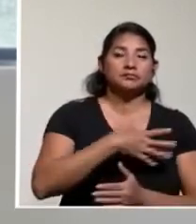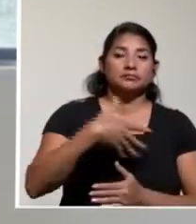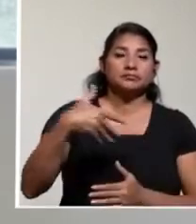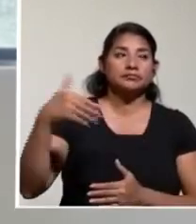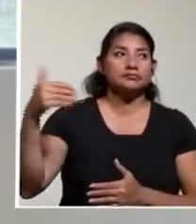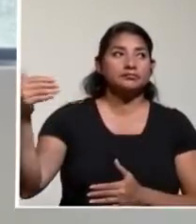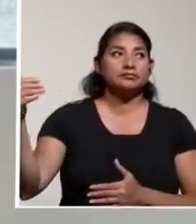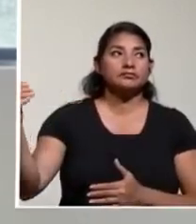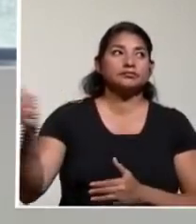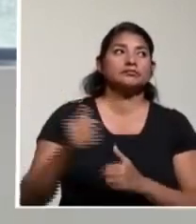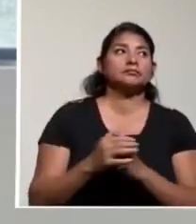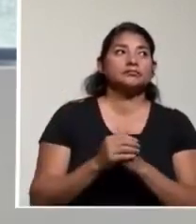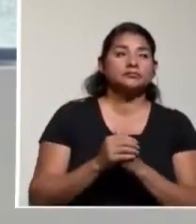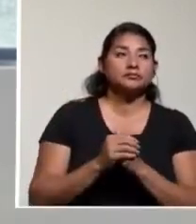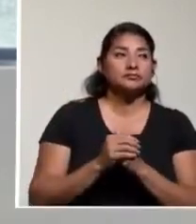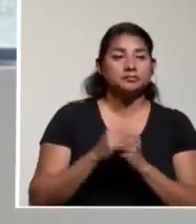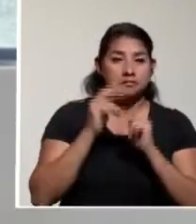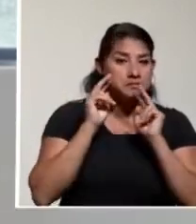Loka